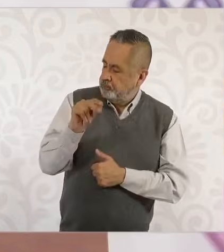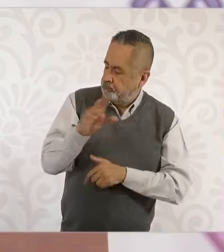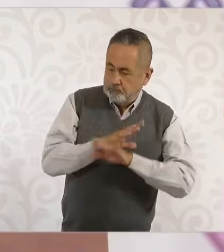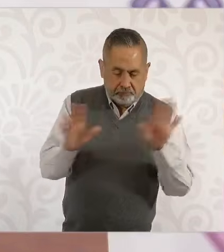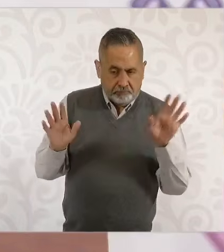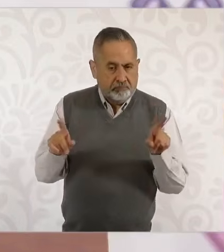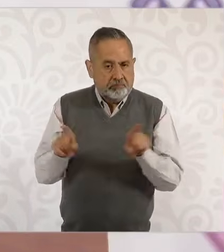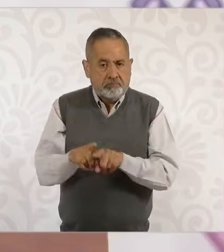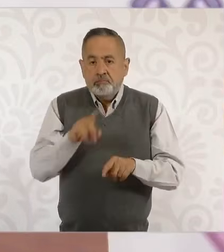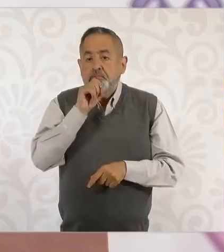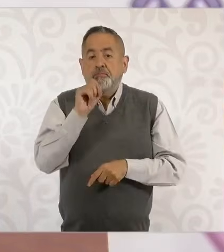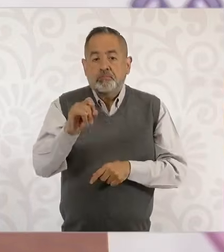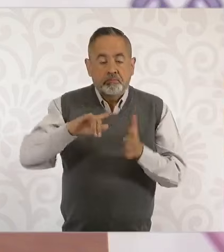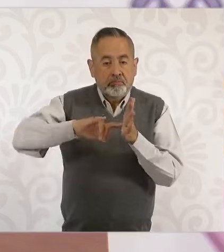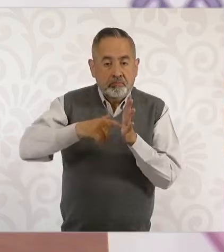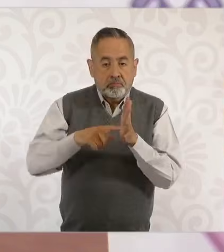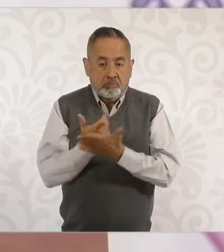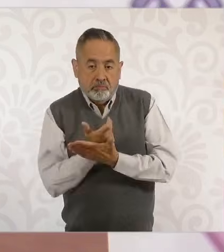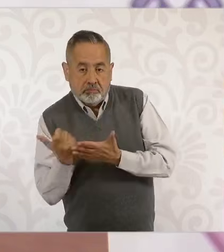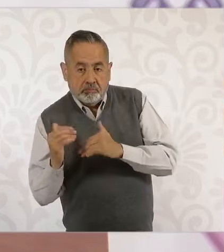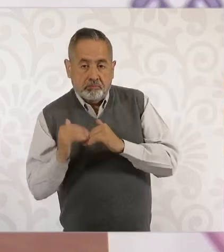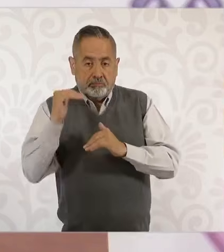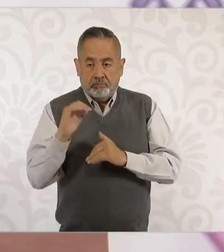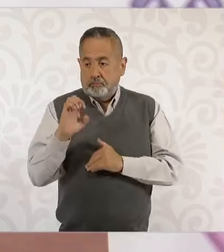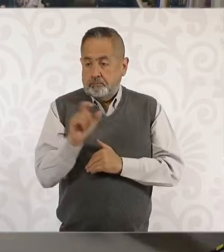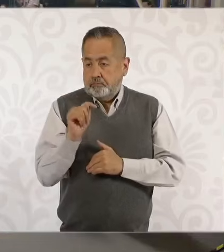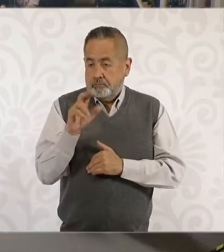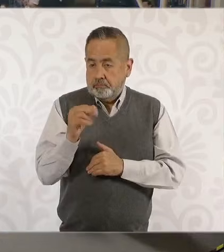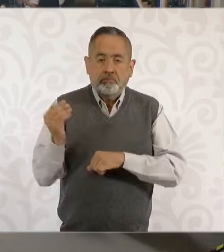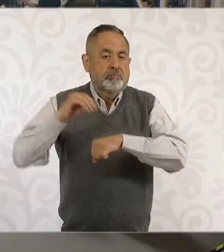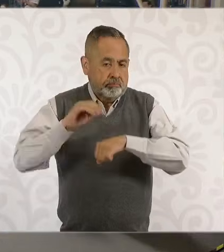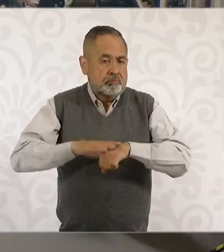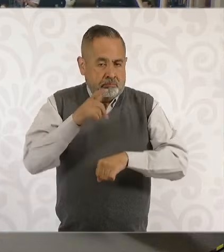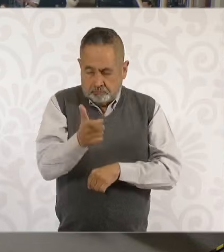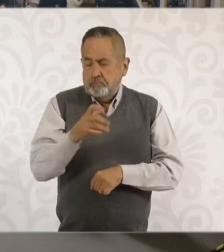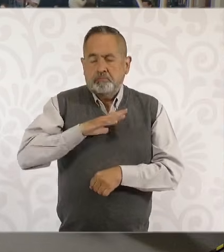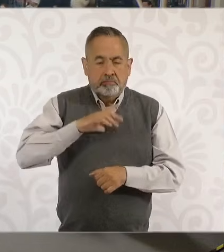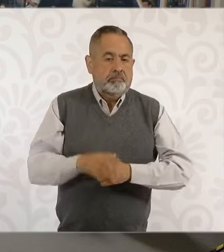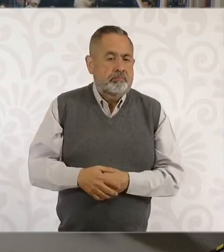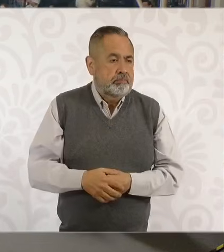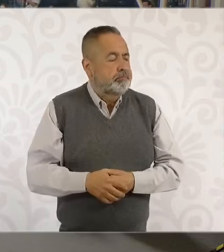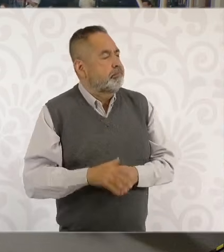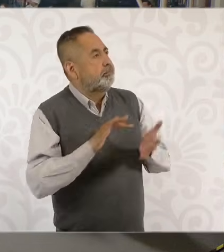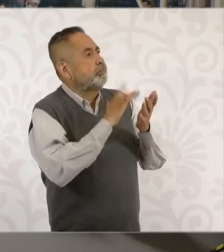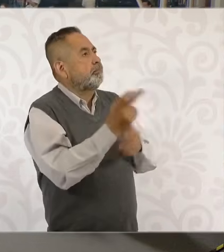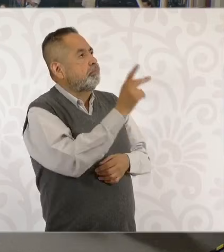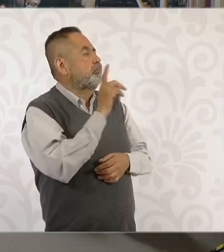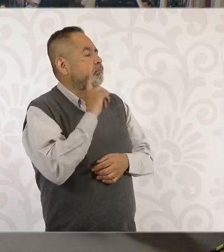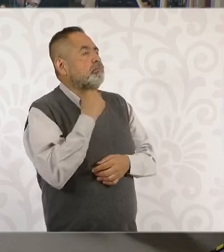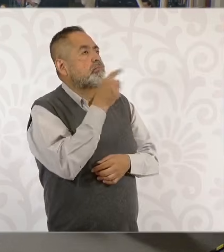pues están marcadas las horas extras. De acuerdo, Presidenta. El ICE en poco más de un año